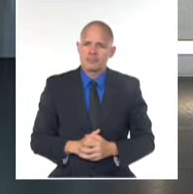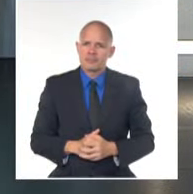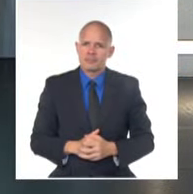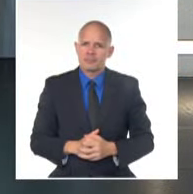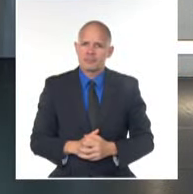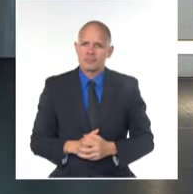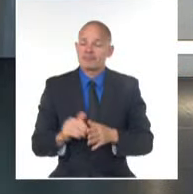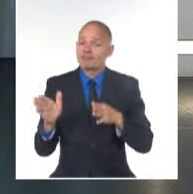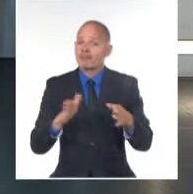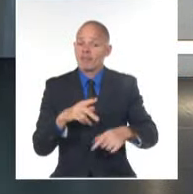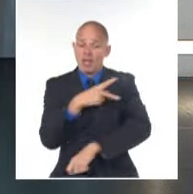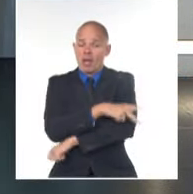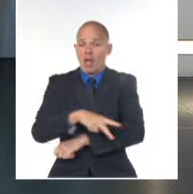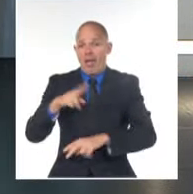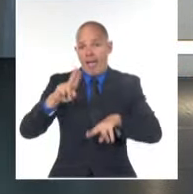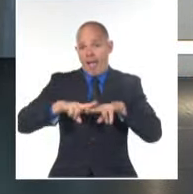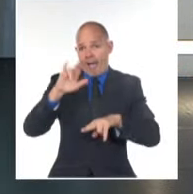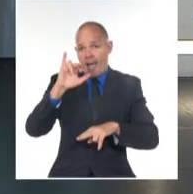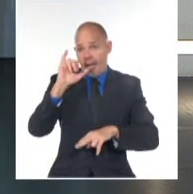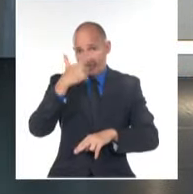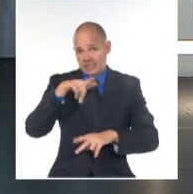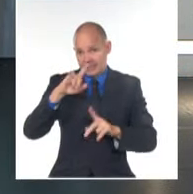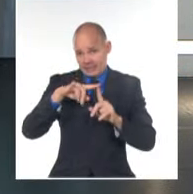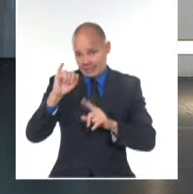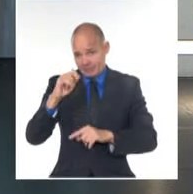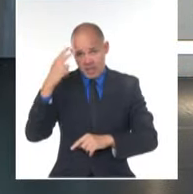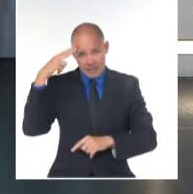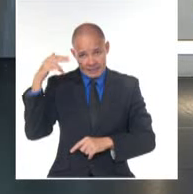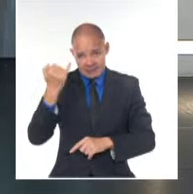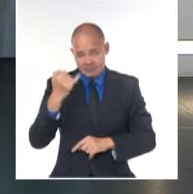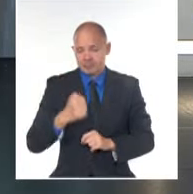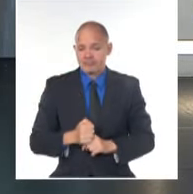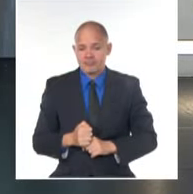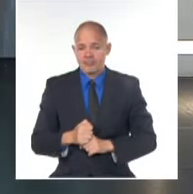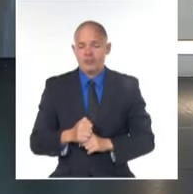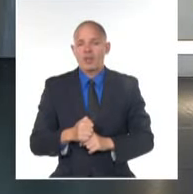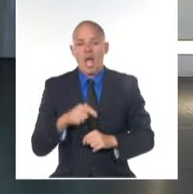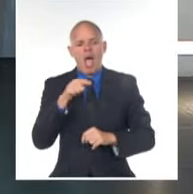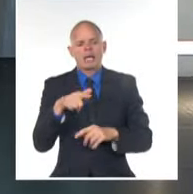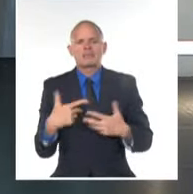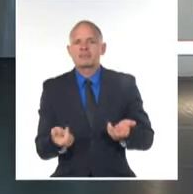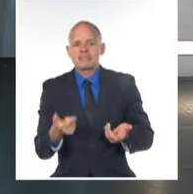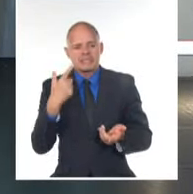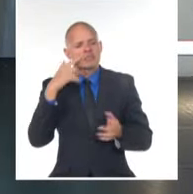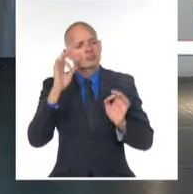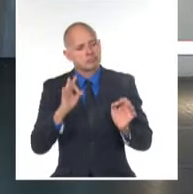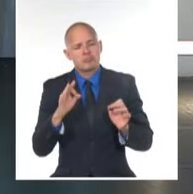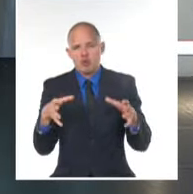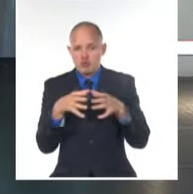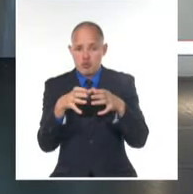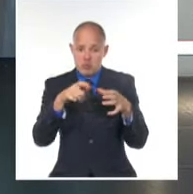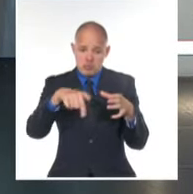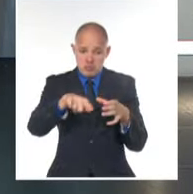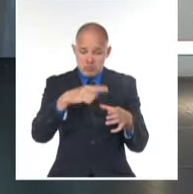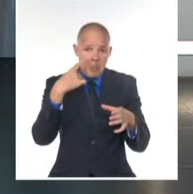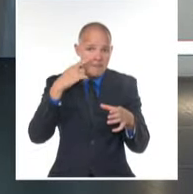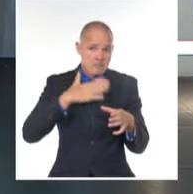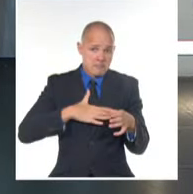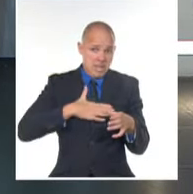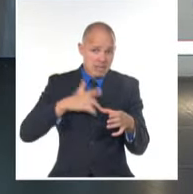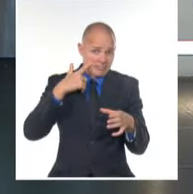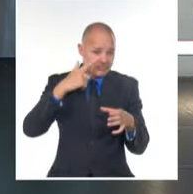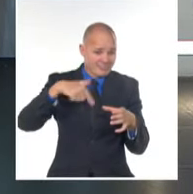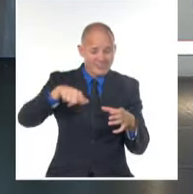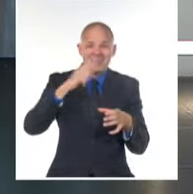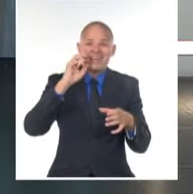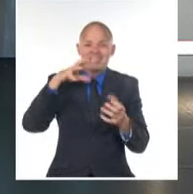Pasamos a Haití. El Consejo Presidencial de Transición aún está a la espera de tomar posesión en el Palacio Nacional de Puerto Príncipe, una ciudad en manos de